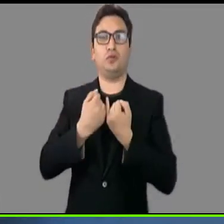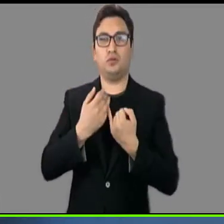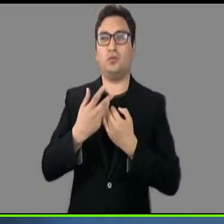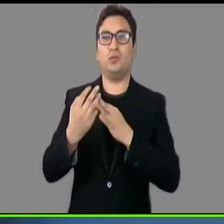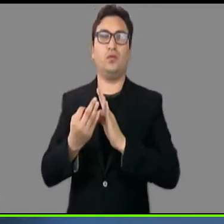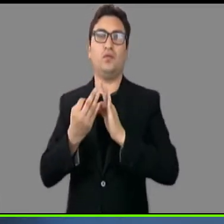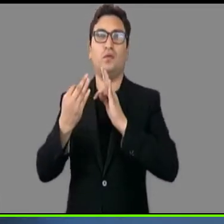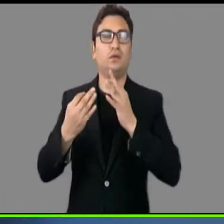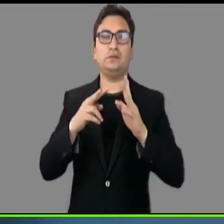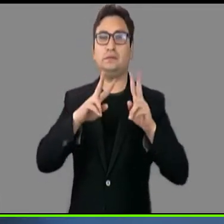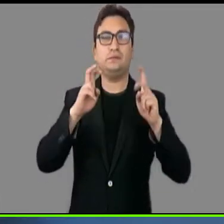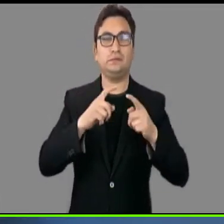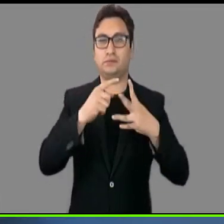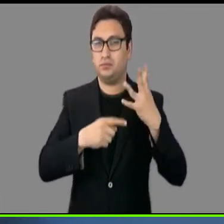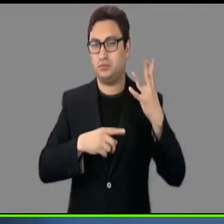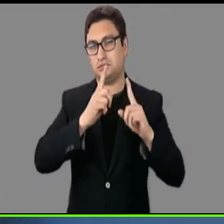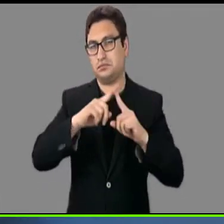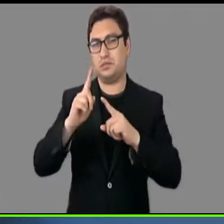asuntos sin